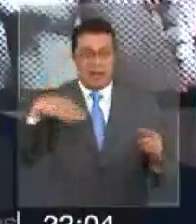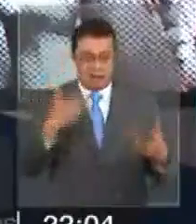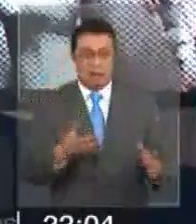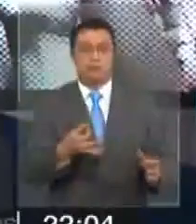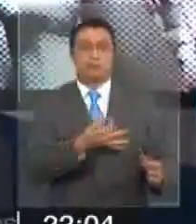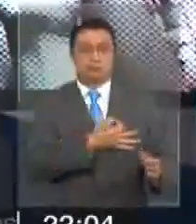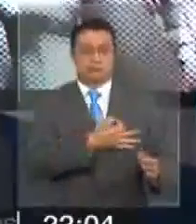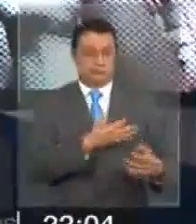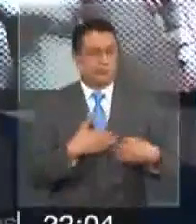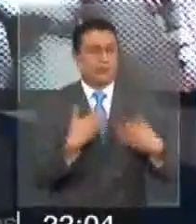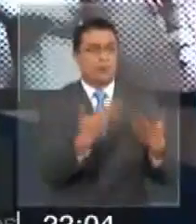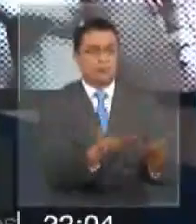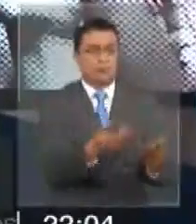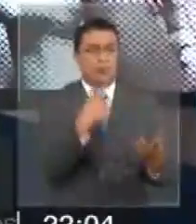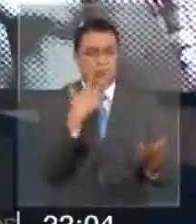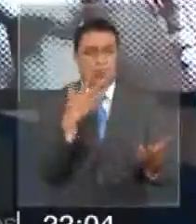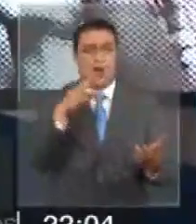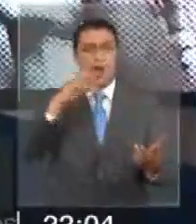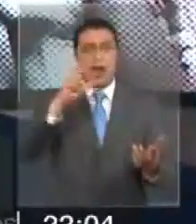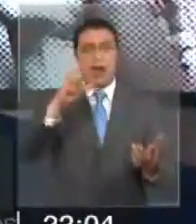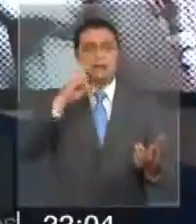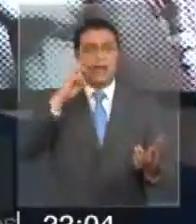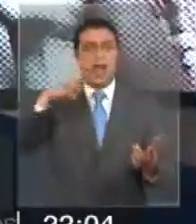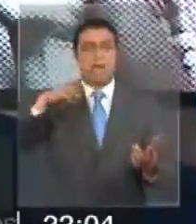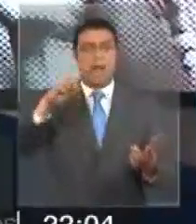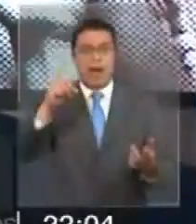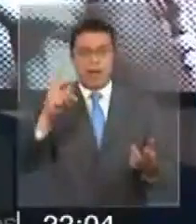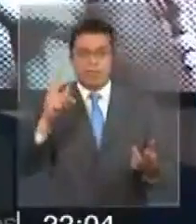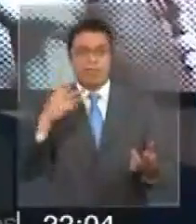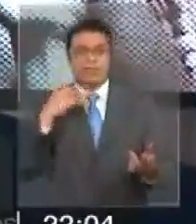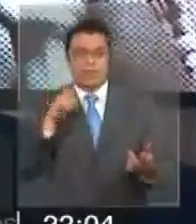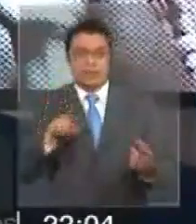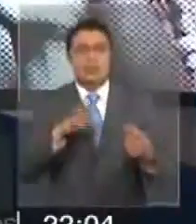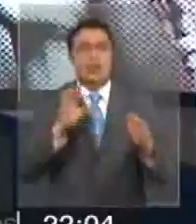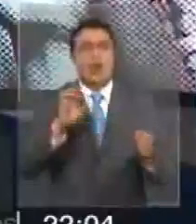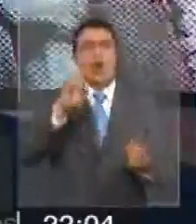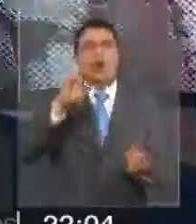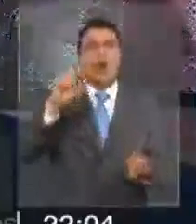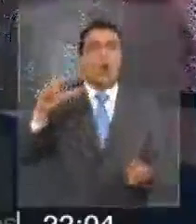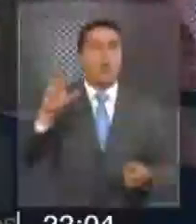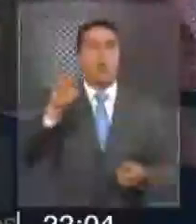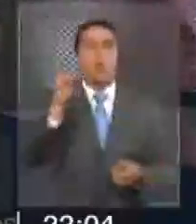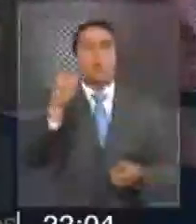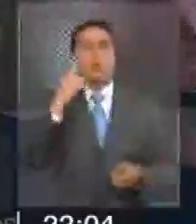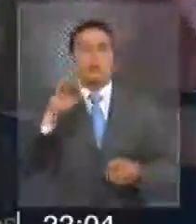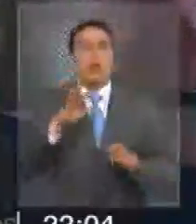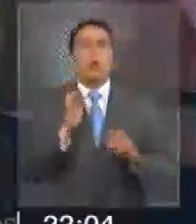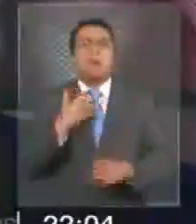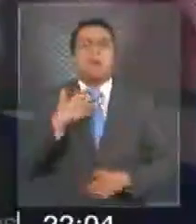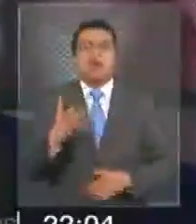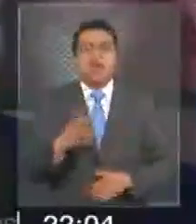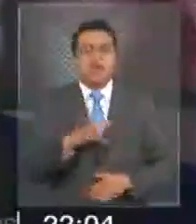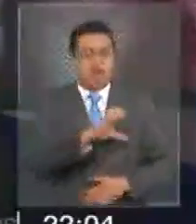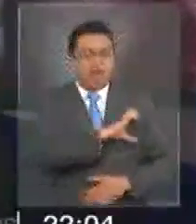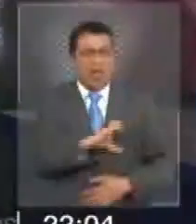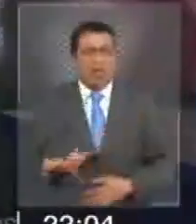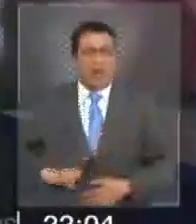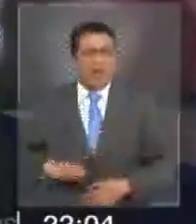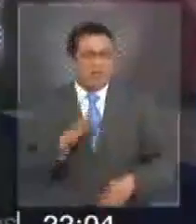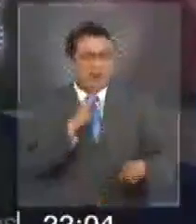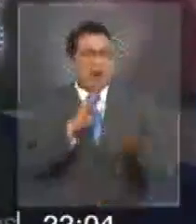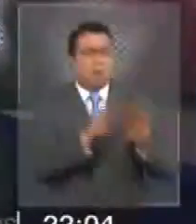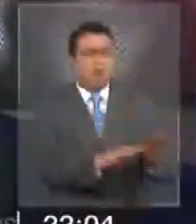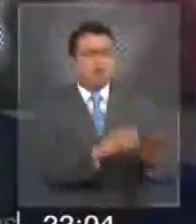por ejemplo, a gente como Gabriel García Márquez, Paul McCartney o Raúl Ruiz. ¿Por qué tanto apoyo de un Estado hacia la